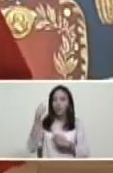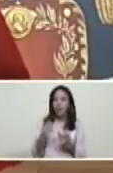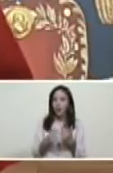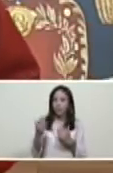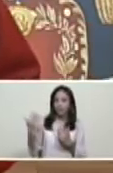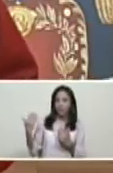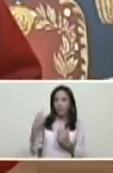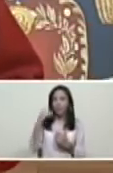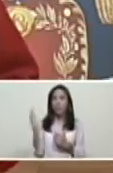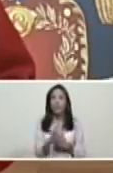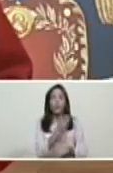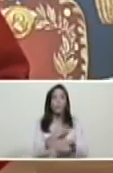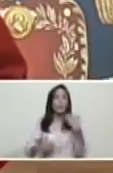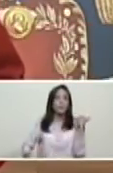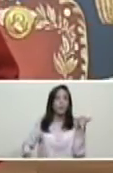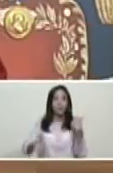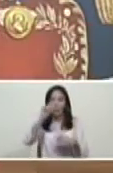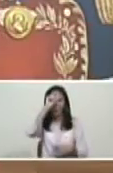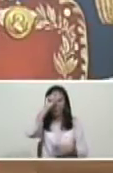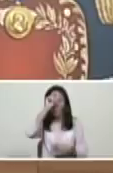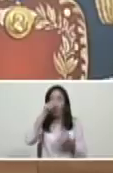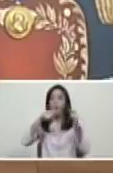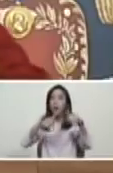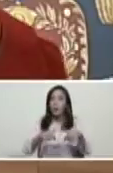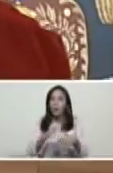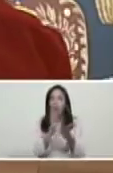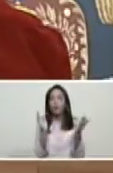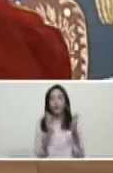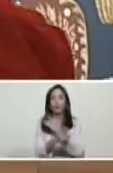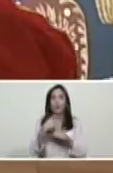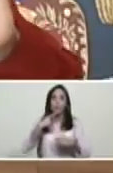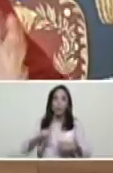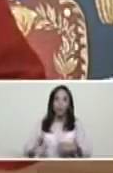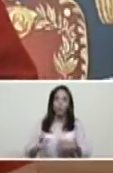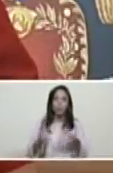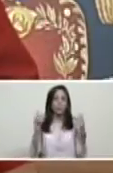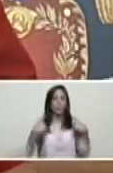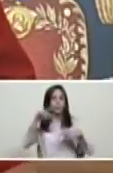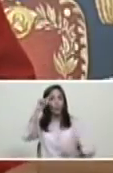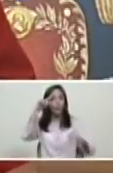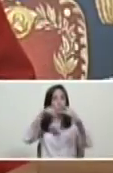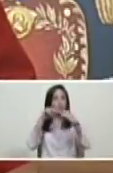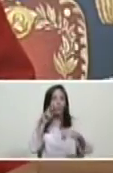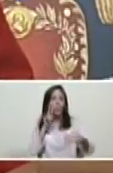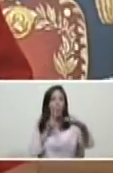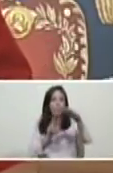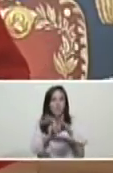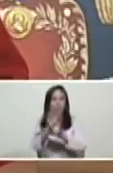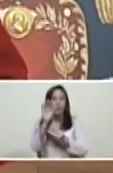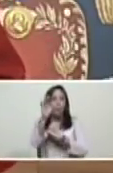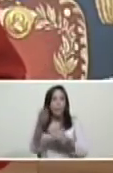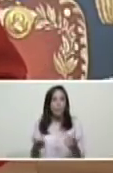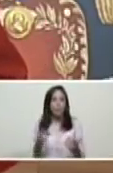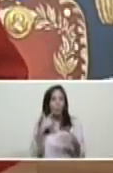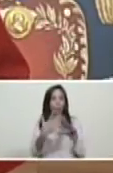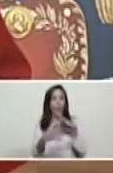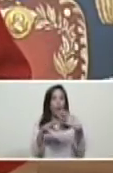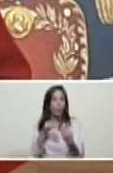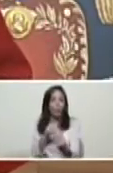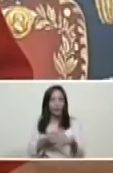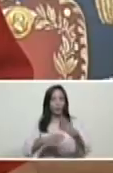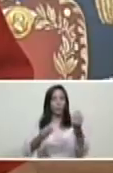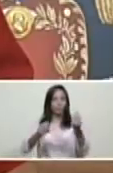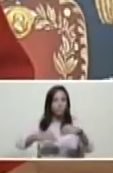presidente Erdogan y estamos aterrizando de Moscú. Ese es el mundo que nosotros creemos, un mundo de articulación para el